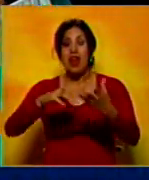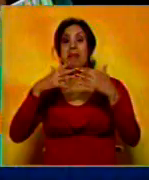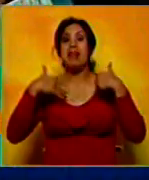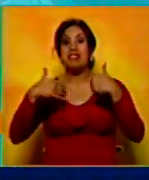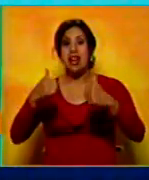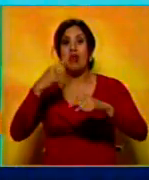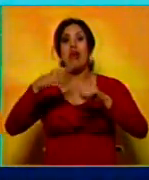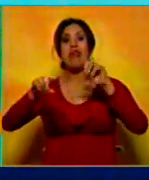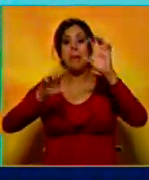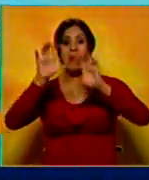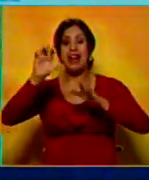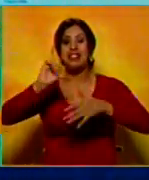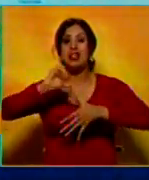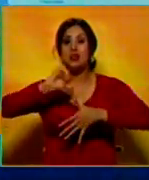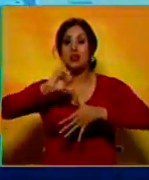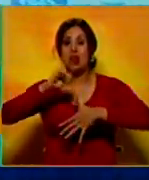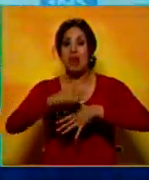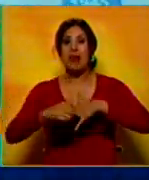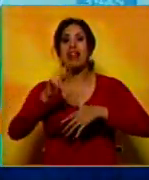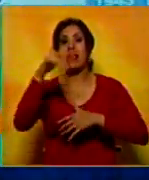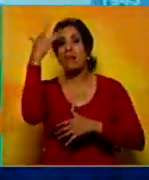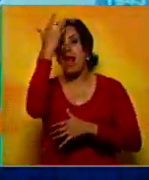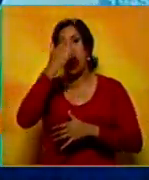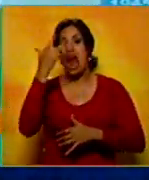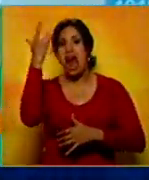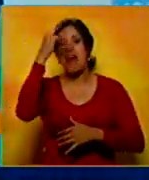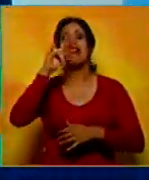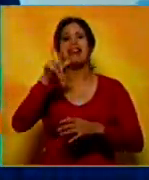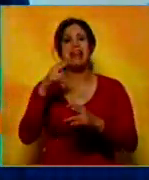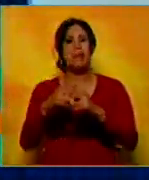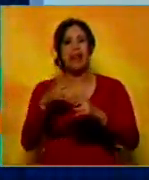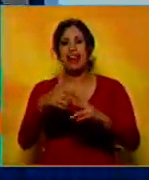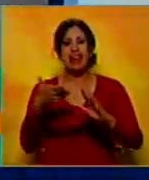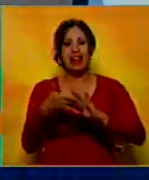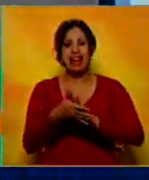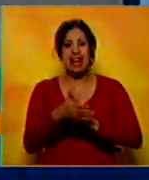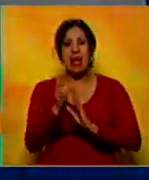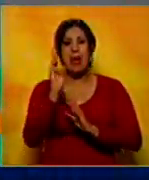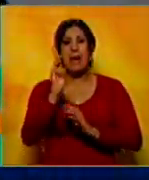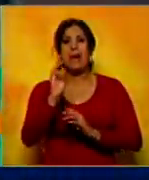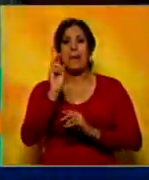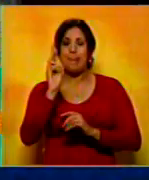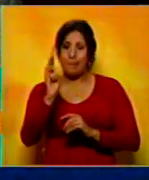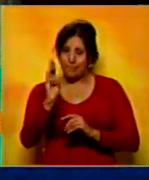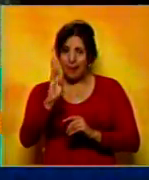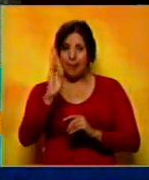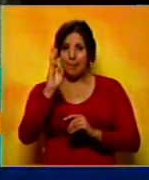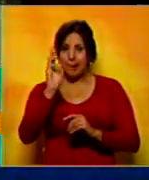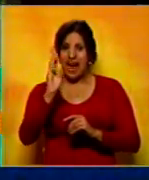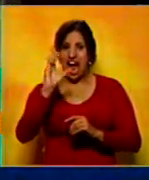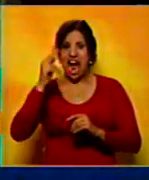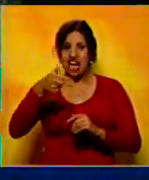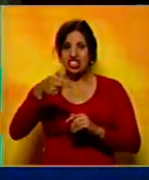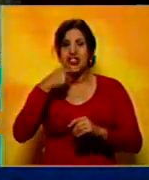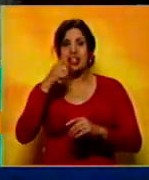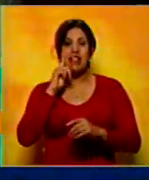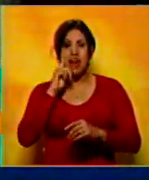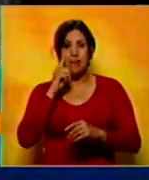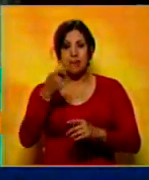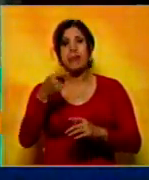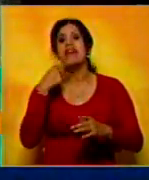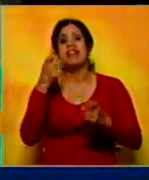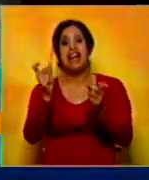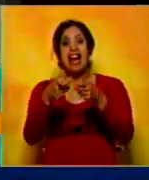pública en países de Sudamérica y África. Uno de sus factores de riesgo es el VPH. Y lo más